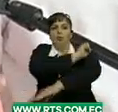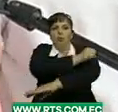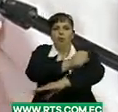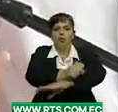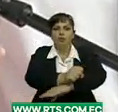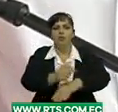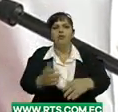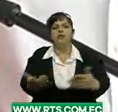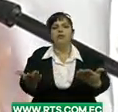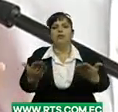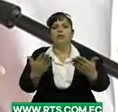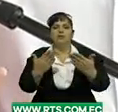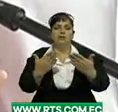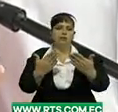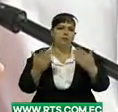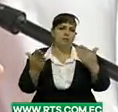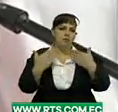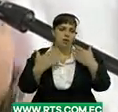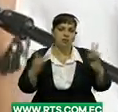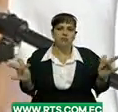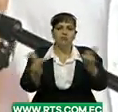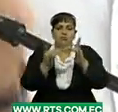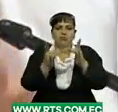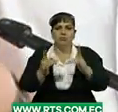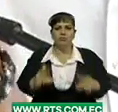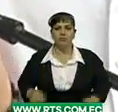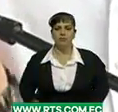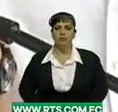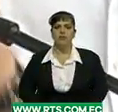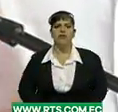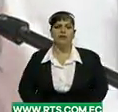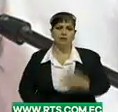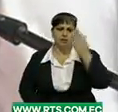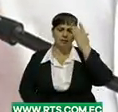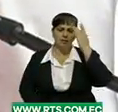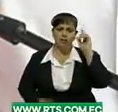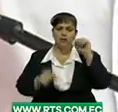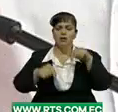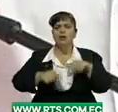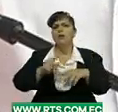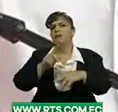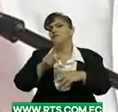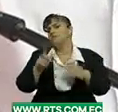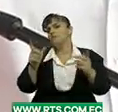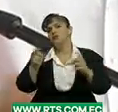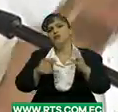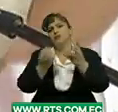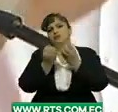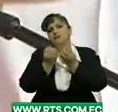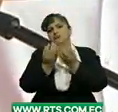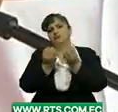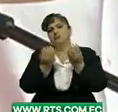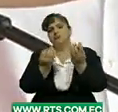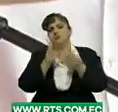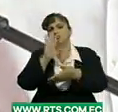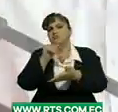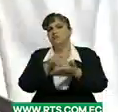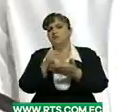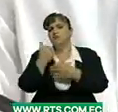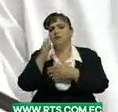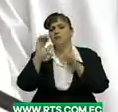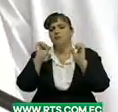cual podríamos recibir a centenares y miles de personas de la vía a la costa para que dejen sus